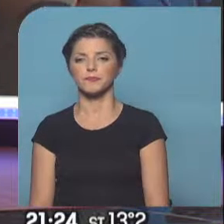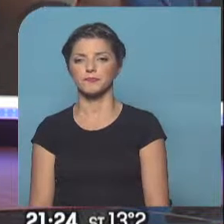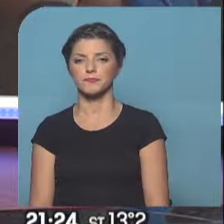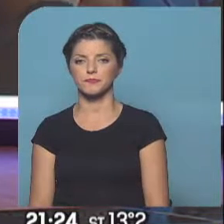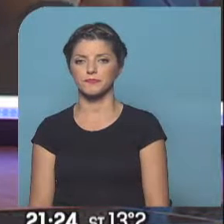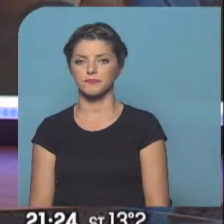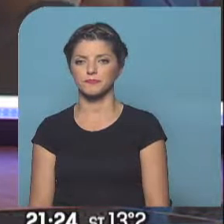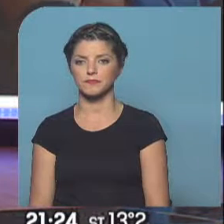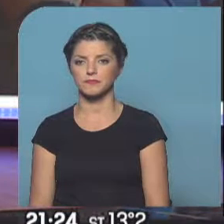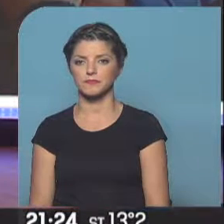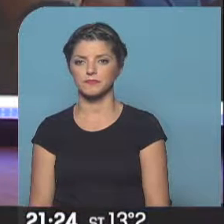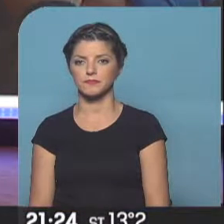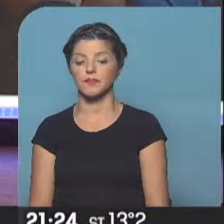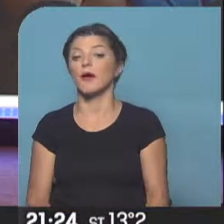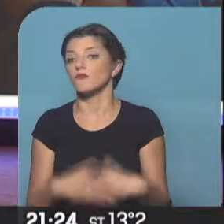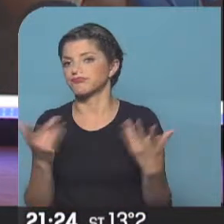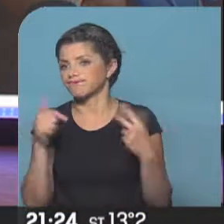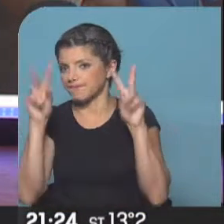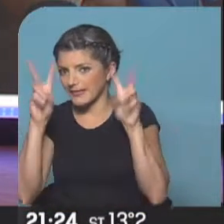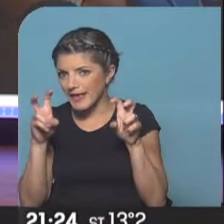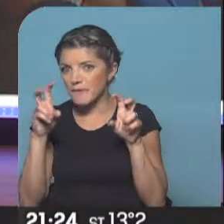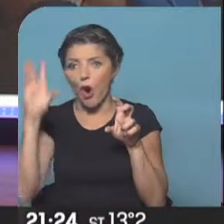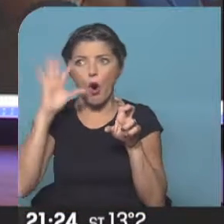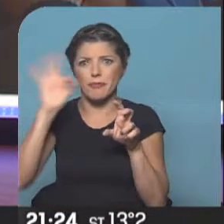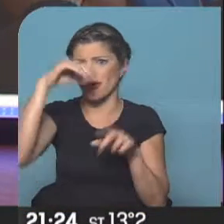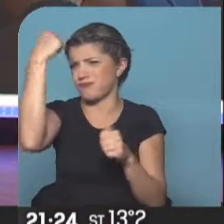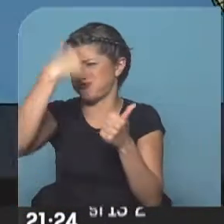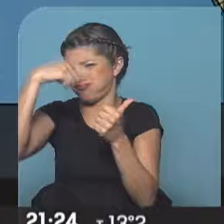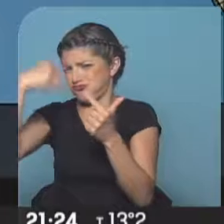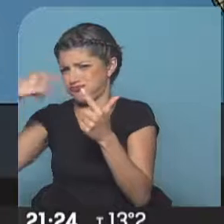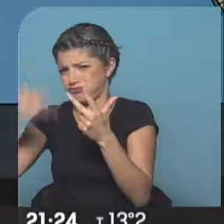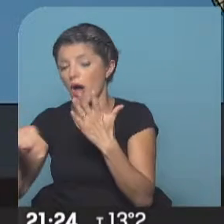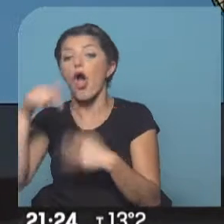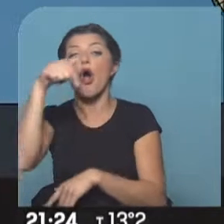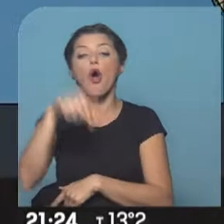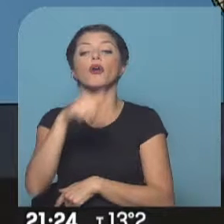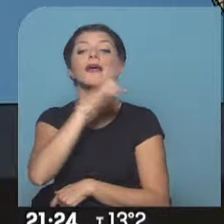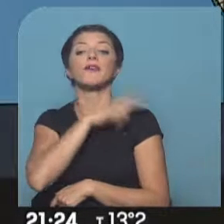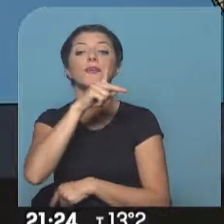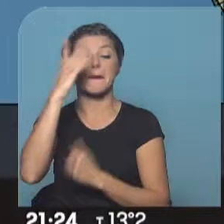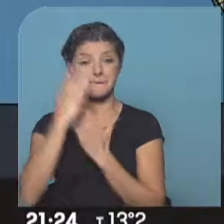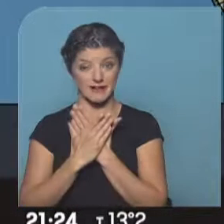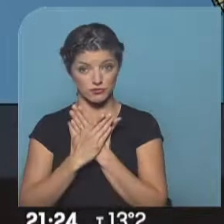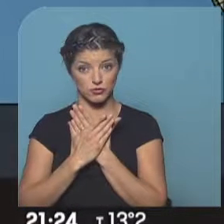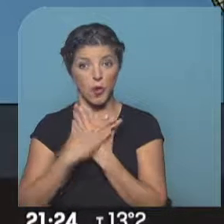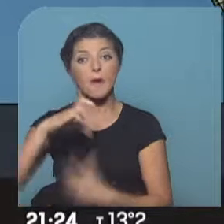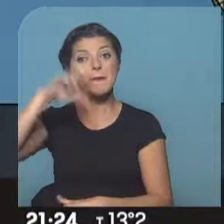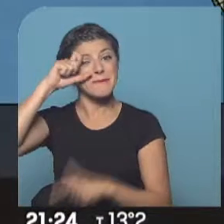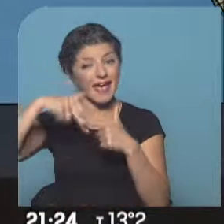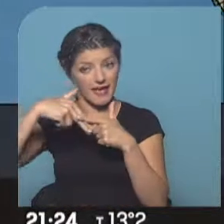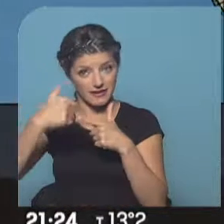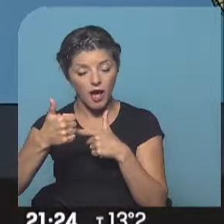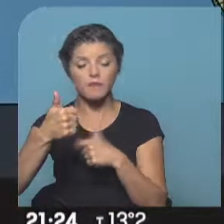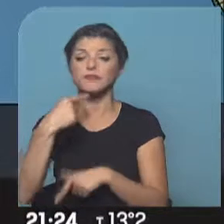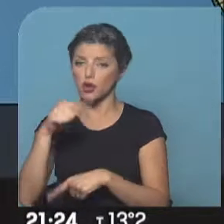Y claro, y en este respecto, las repercusiones no tardaron en llegar. Esta vez le tocó al jefe de gabinete, Marcos Peña, que aseguró que